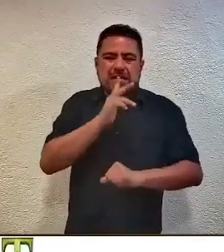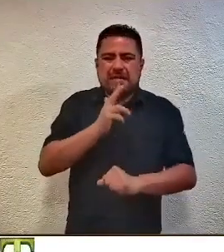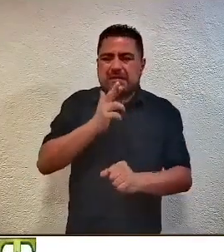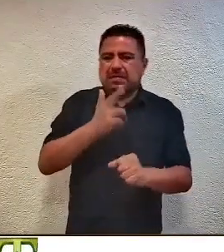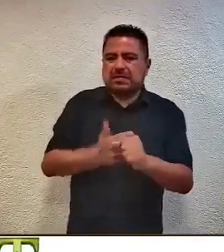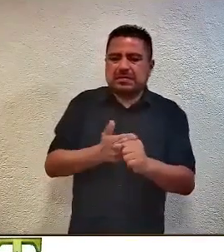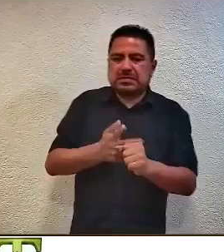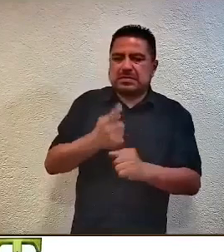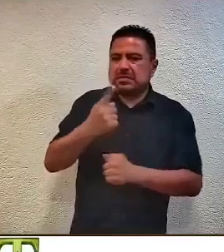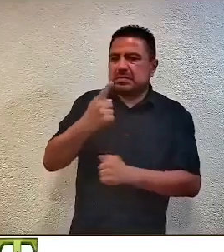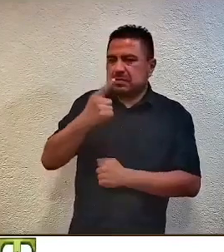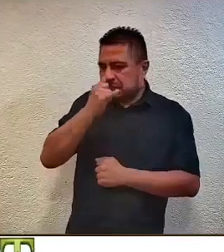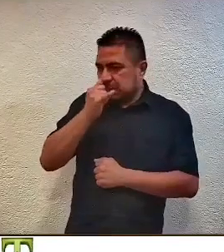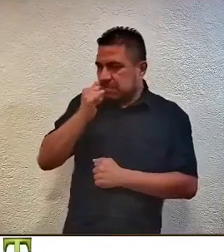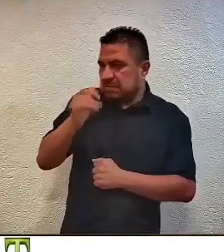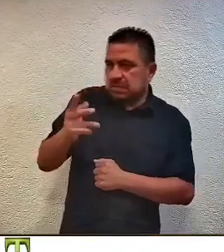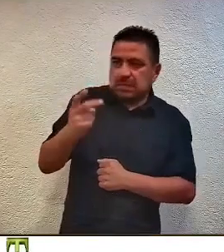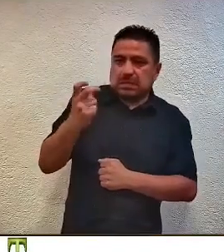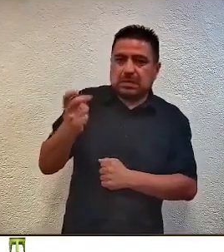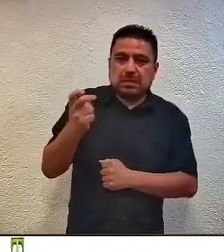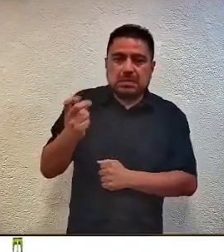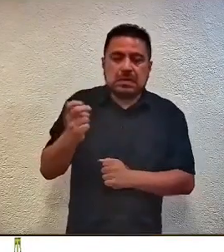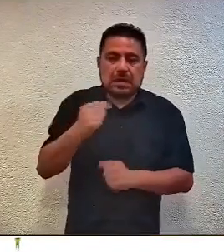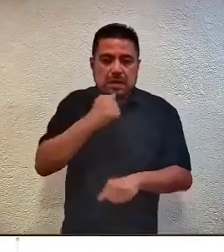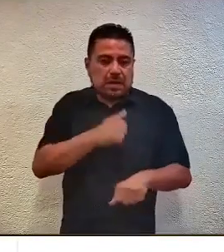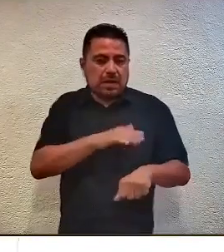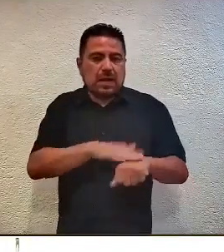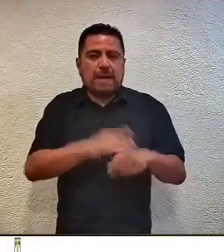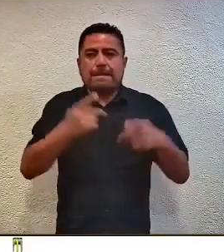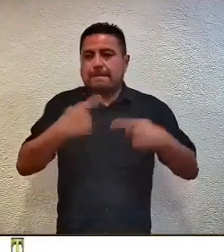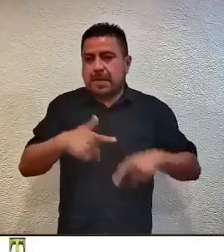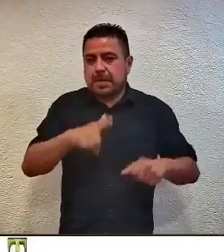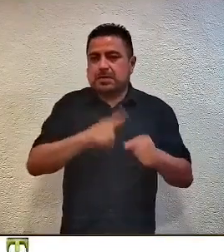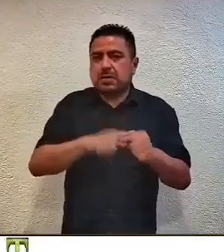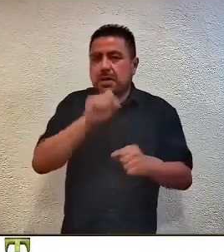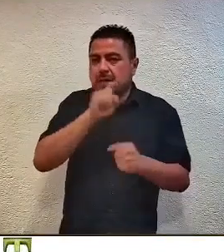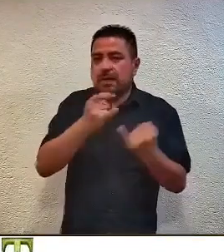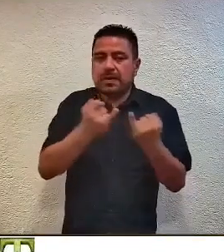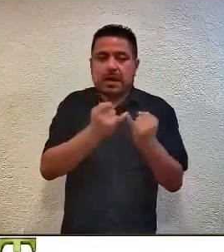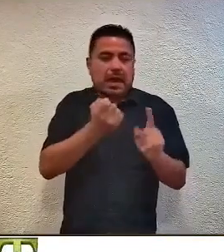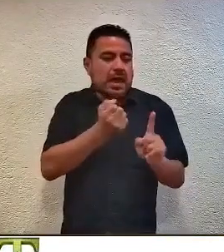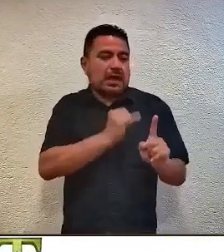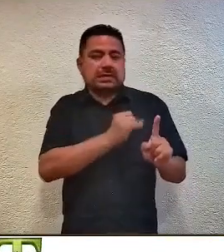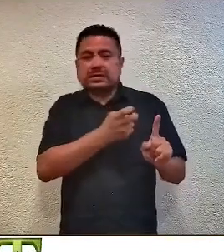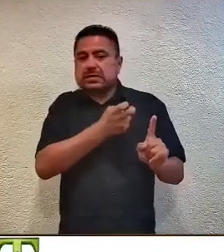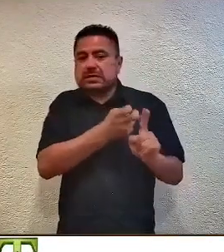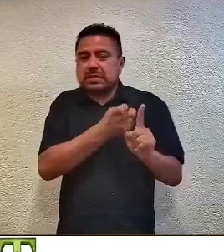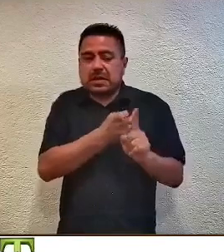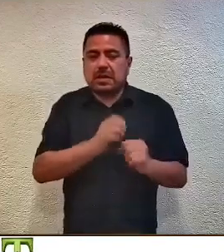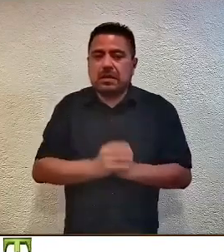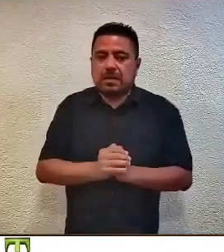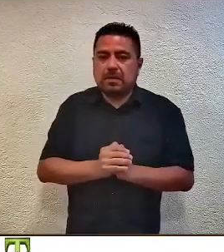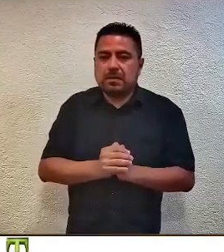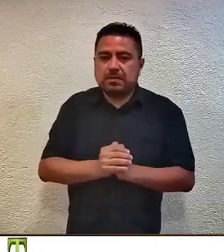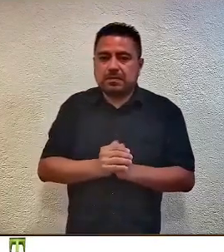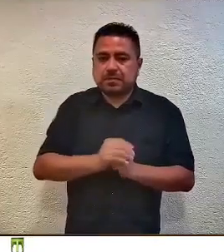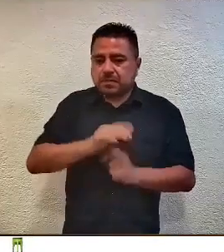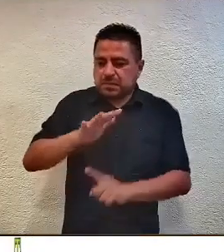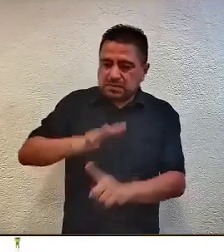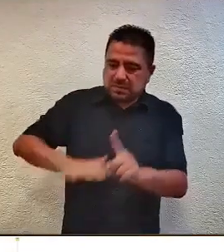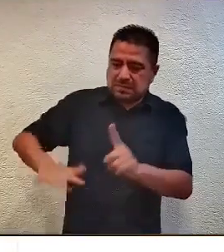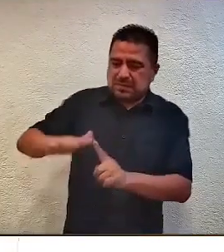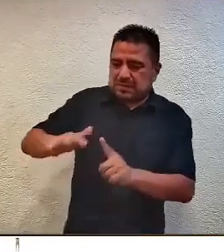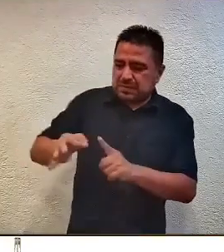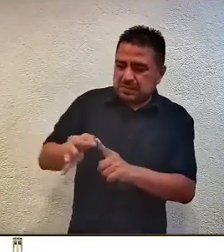resolución reclamado, y en este caso, de la notificación personal. Esto es así, puesto que en las zonas